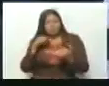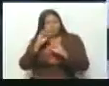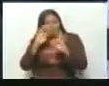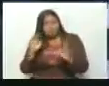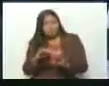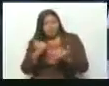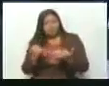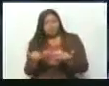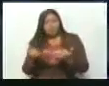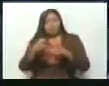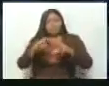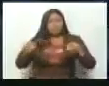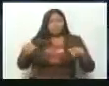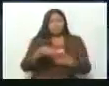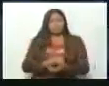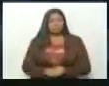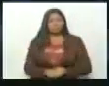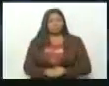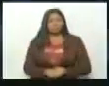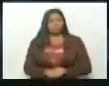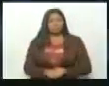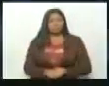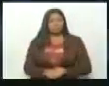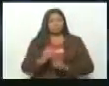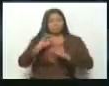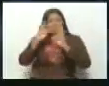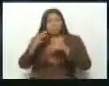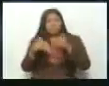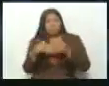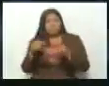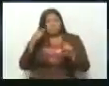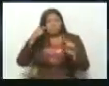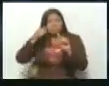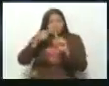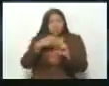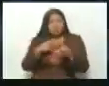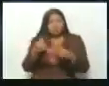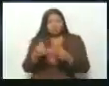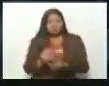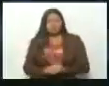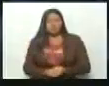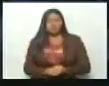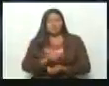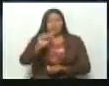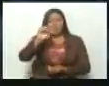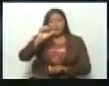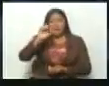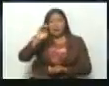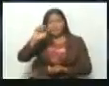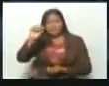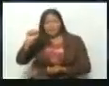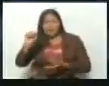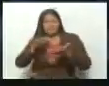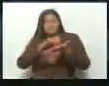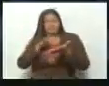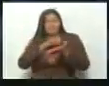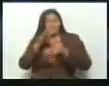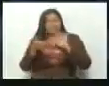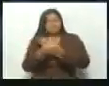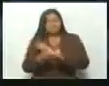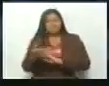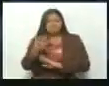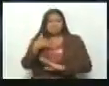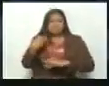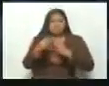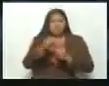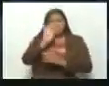medios territoriales. De eso se trata este enfoque del ALBA Digital, acercarnos a pesar de que